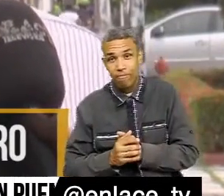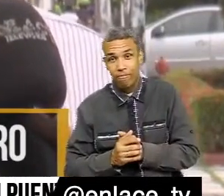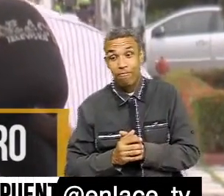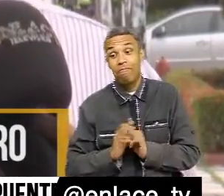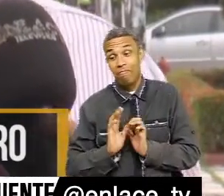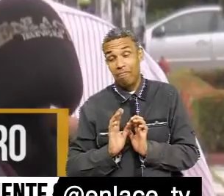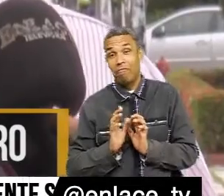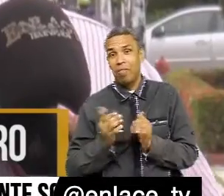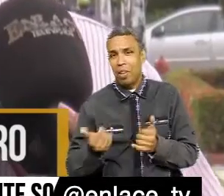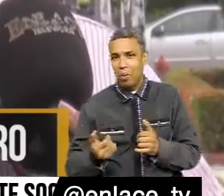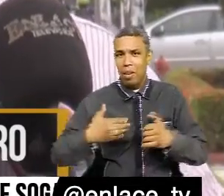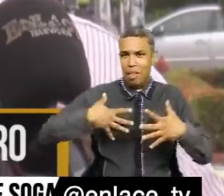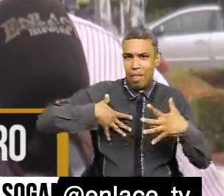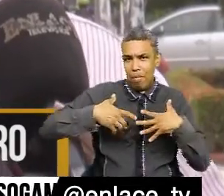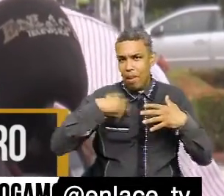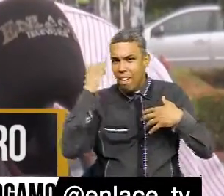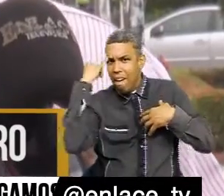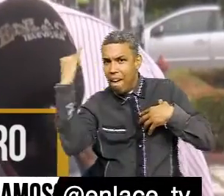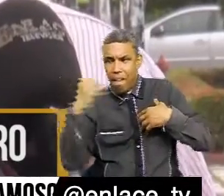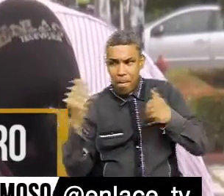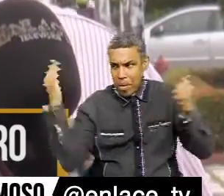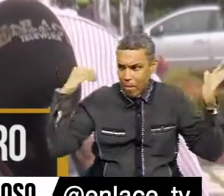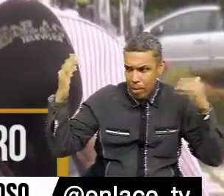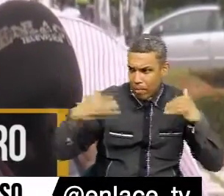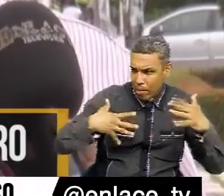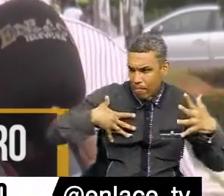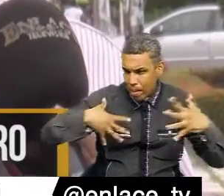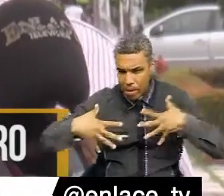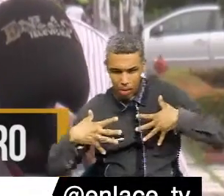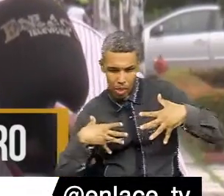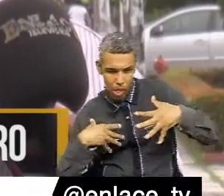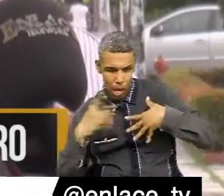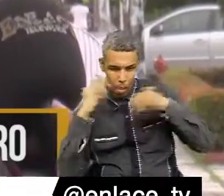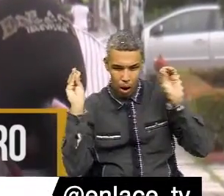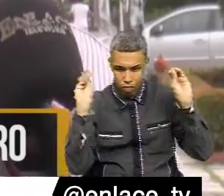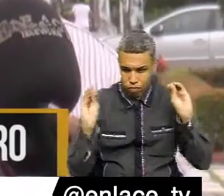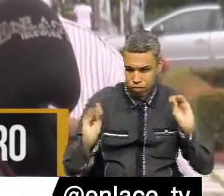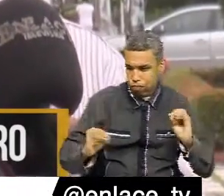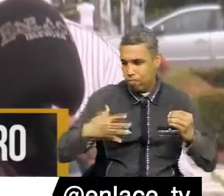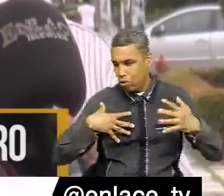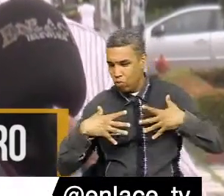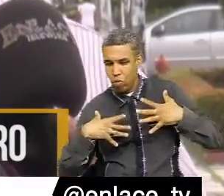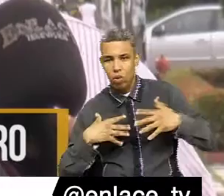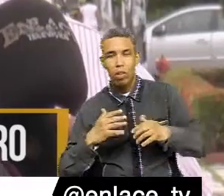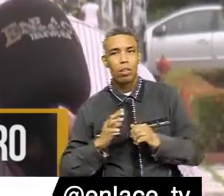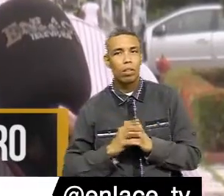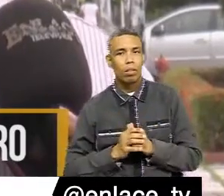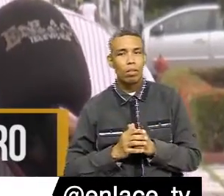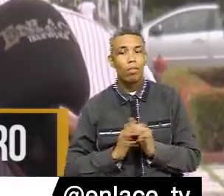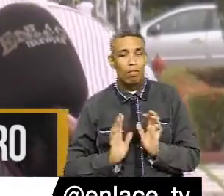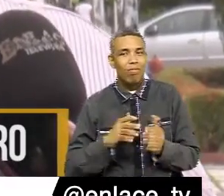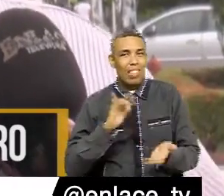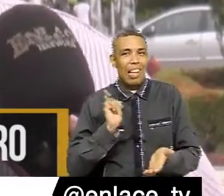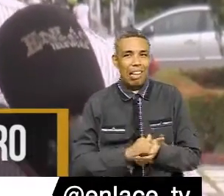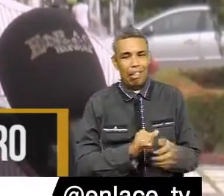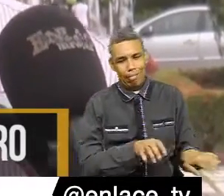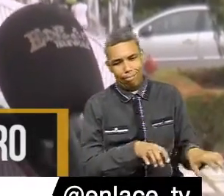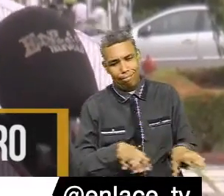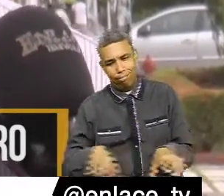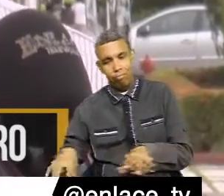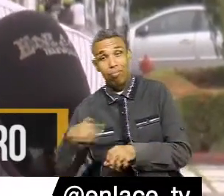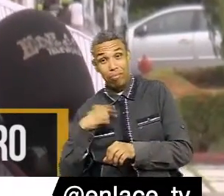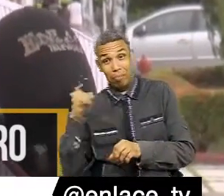resiliencia, del perdón, podamos nosotros confrontarnos y decir, bueno, ¿y ahora qué va a suceder con todo